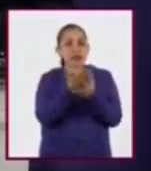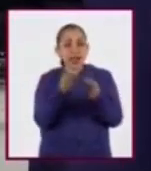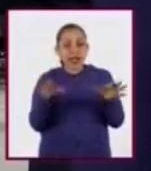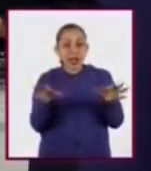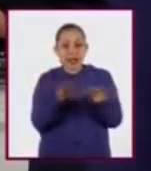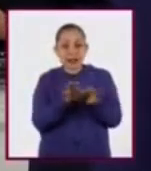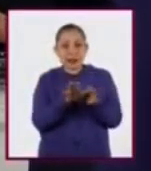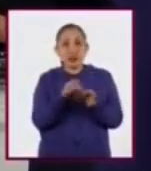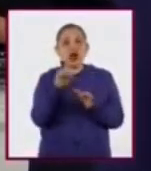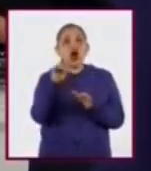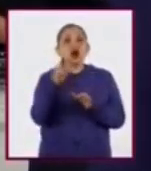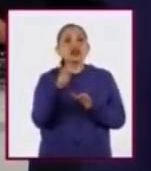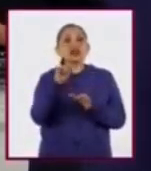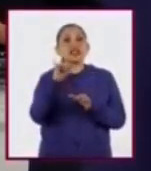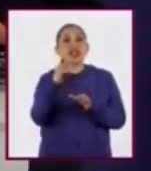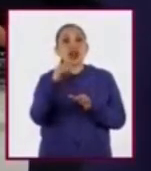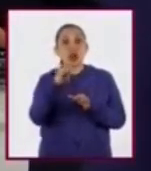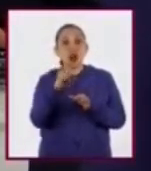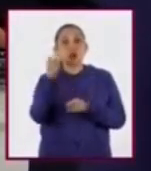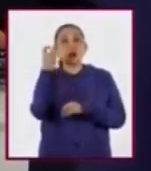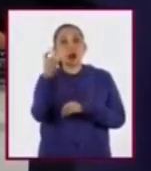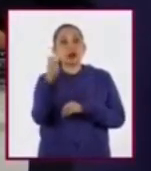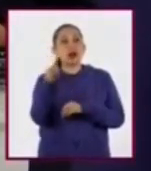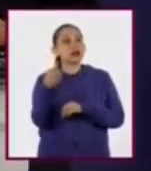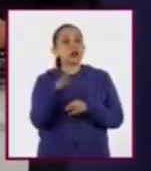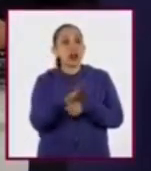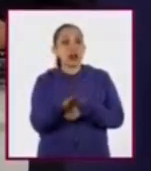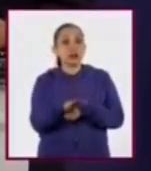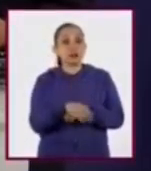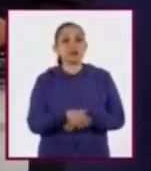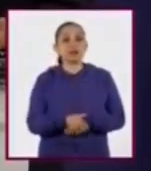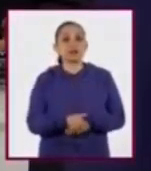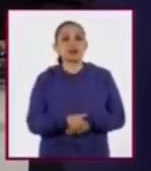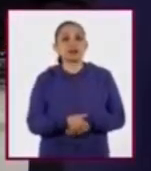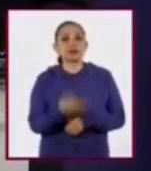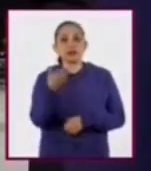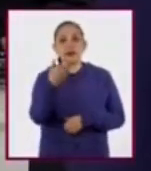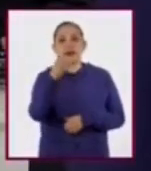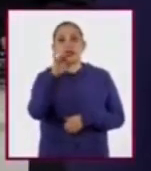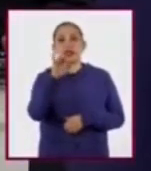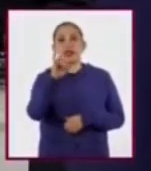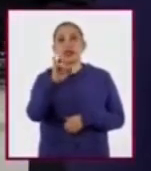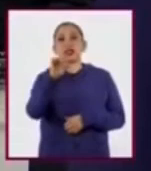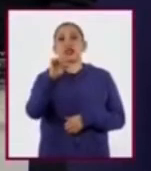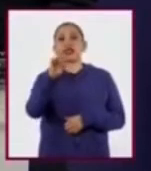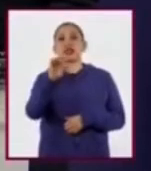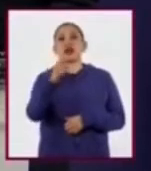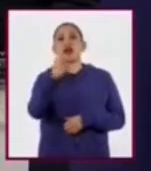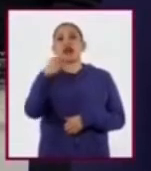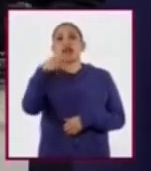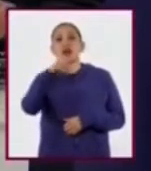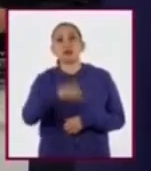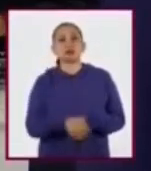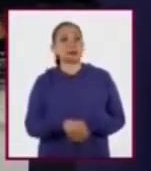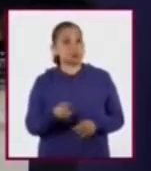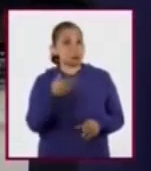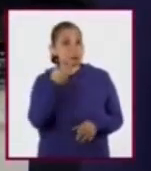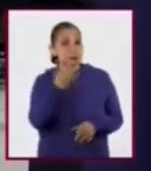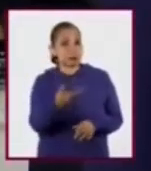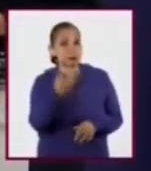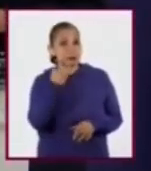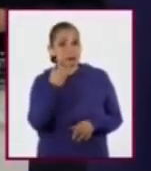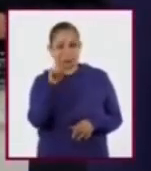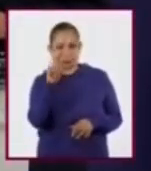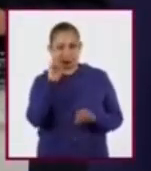una con el oxígeno. Por lo tanto, es el hidrógeno. ¡Perfecto! Está